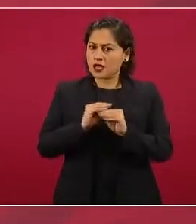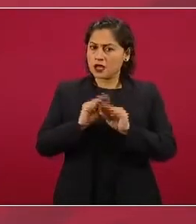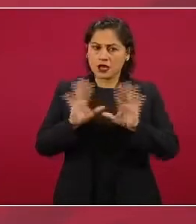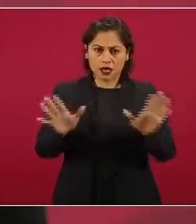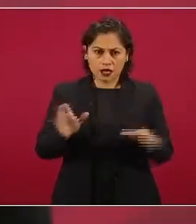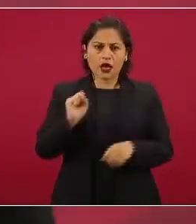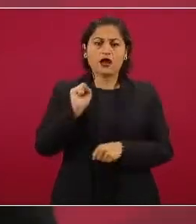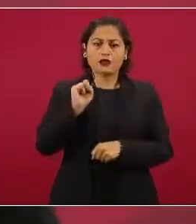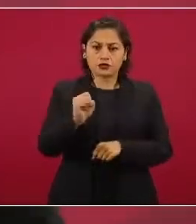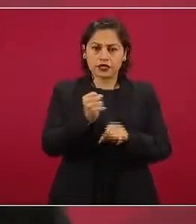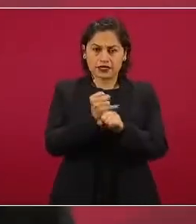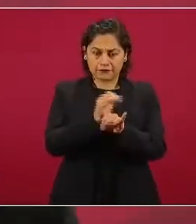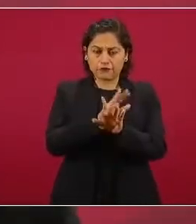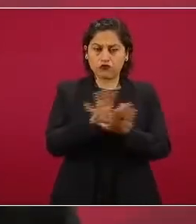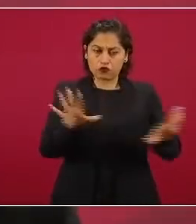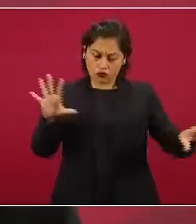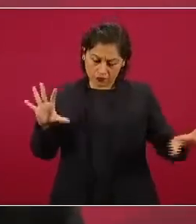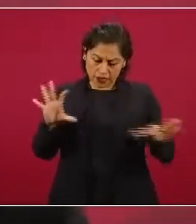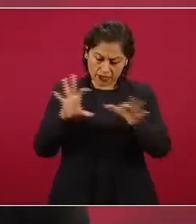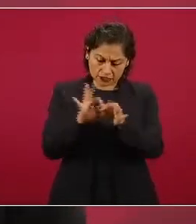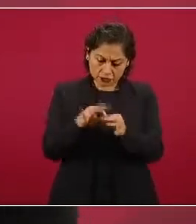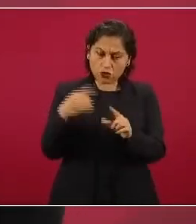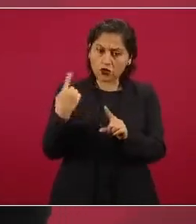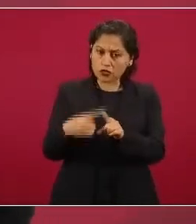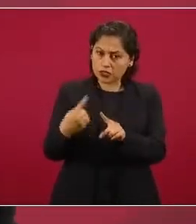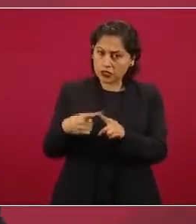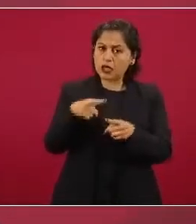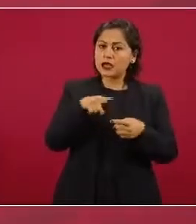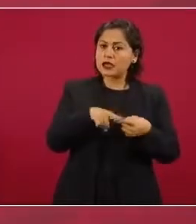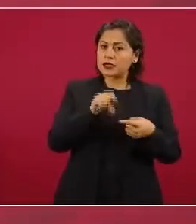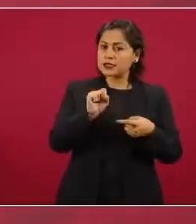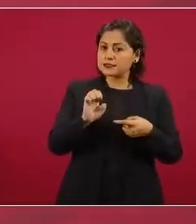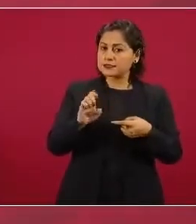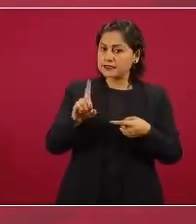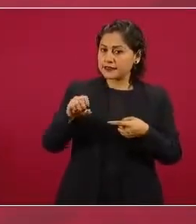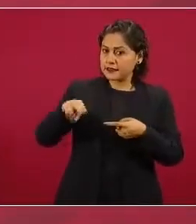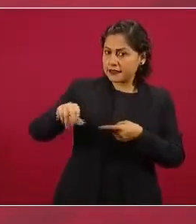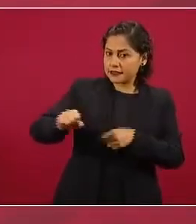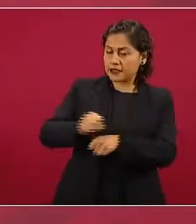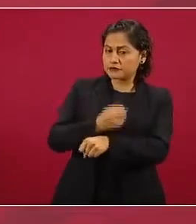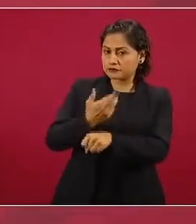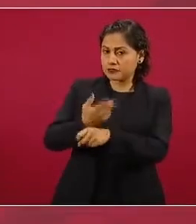hay información entre la Fiscalía General de la República y la Secretaría de la Defensa